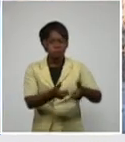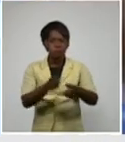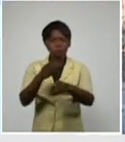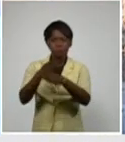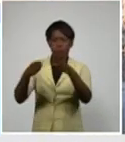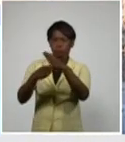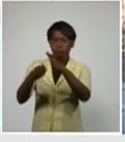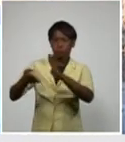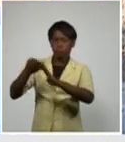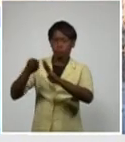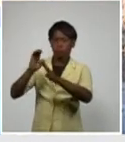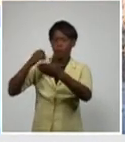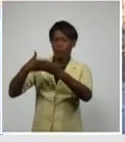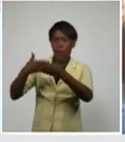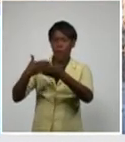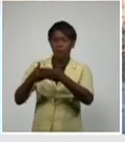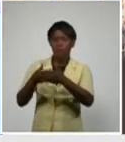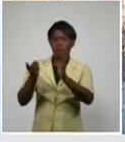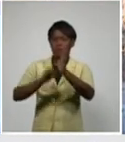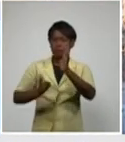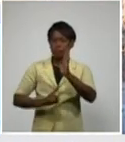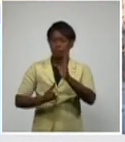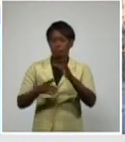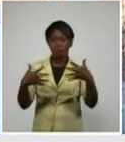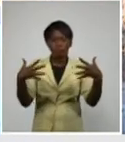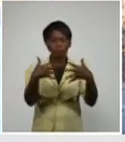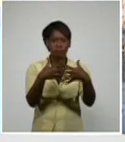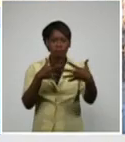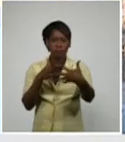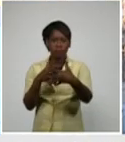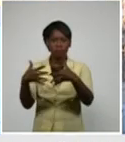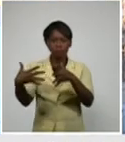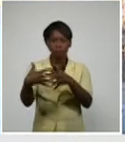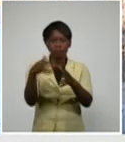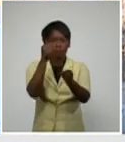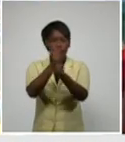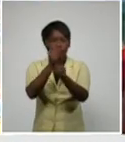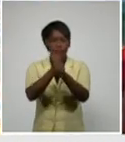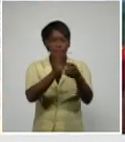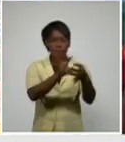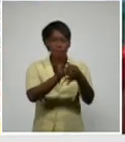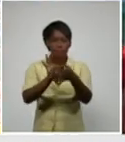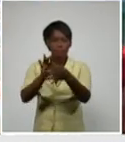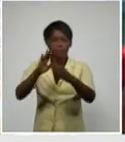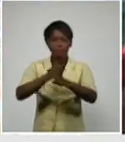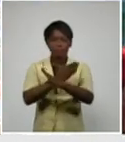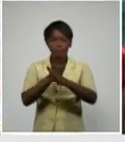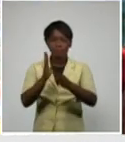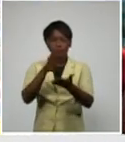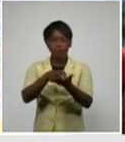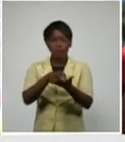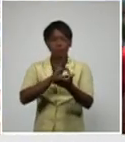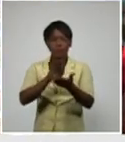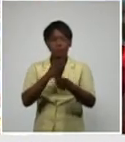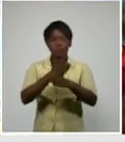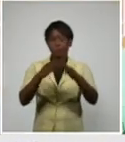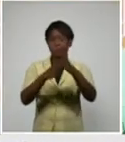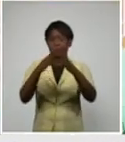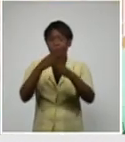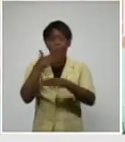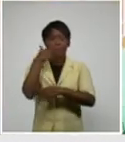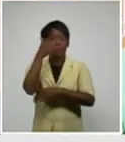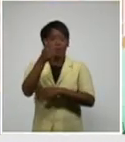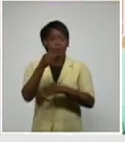construcción. La eléctrica también nos ha aportado la iluminación que va a llevar exteriormente el laboratorio. Mientras, las muestras de pacientes